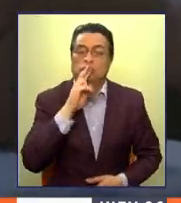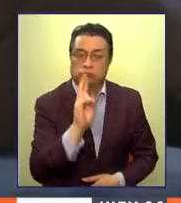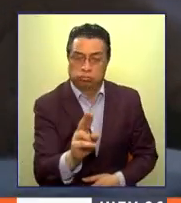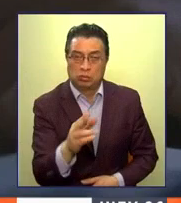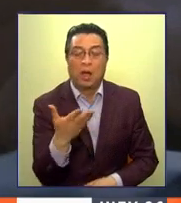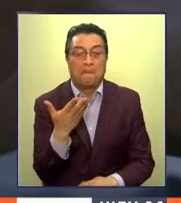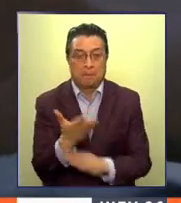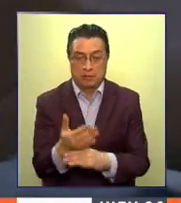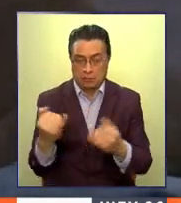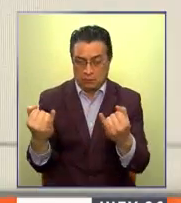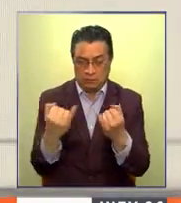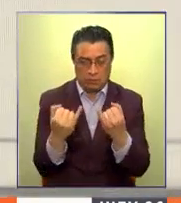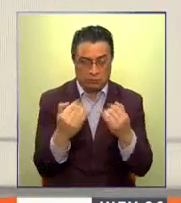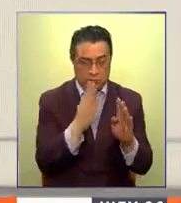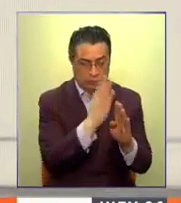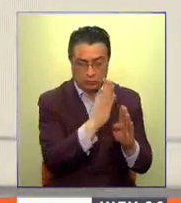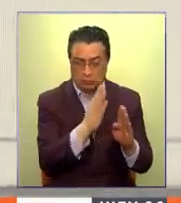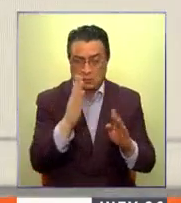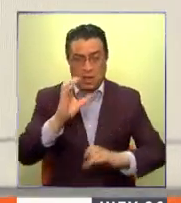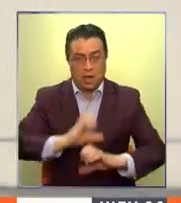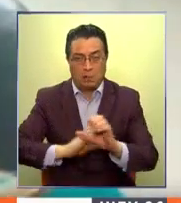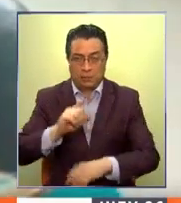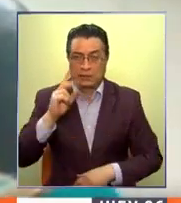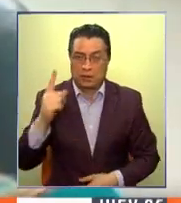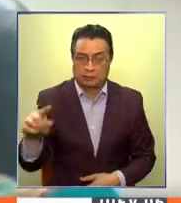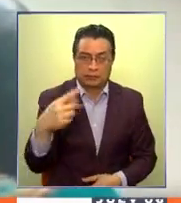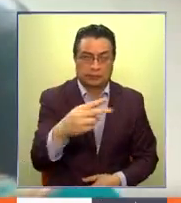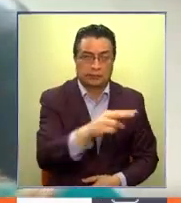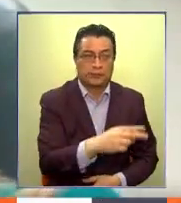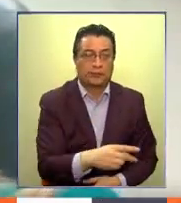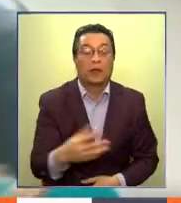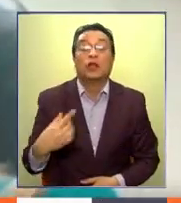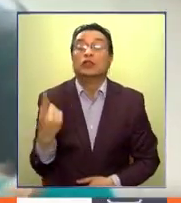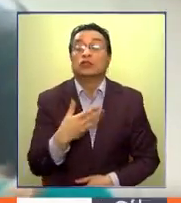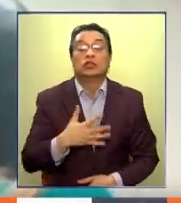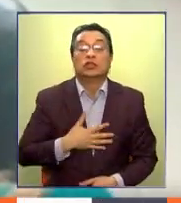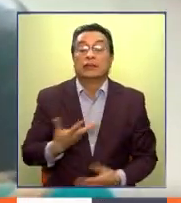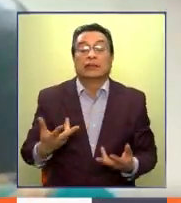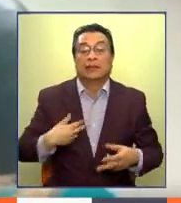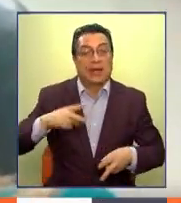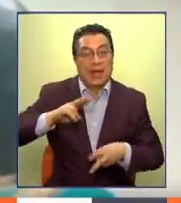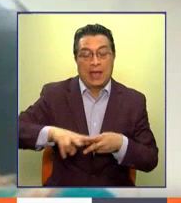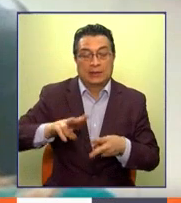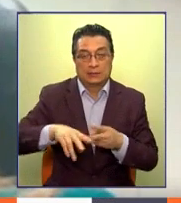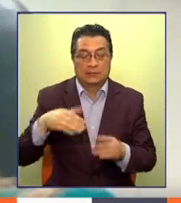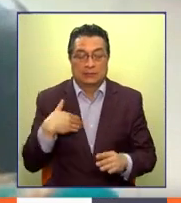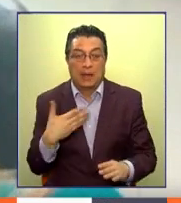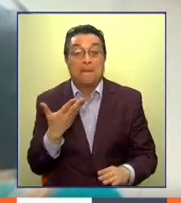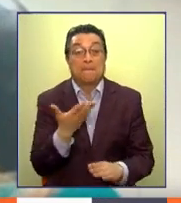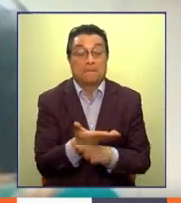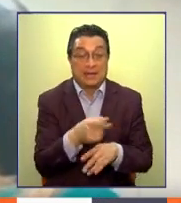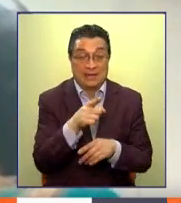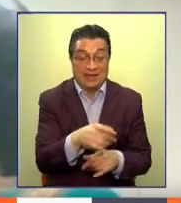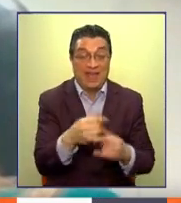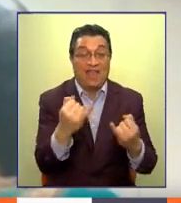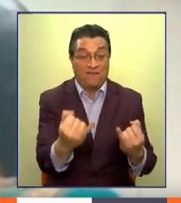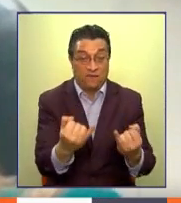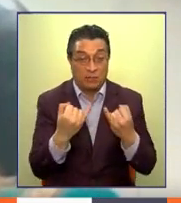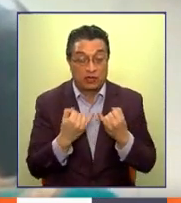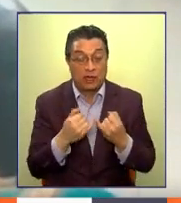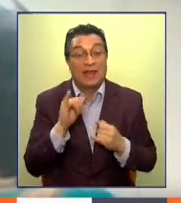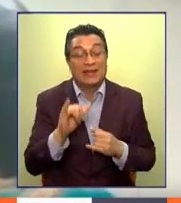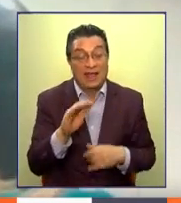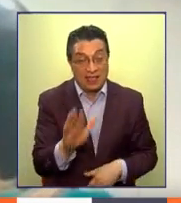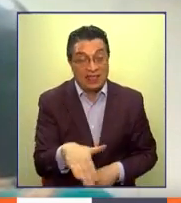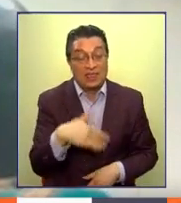datos correspondientes a las distintas empresas. Lo que nosotros vamos a hacer es solicitar esta información y posteriormente